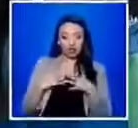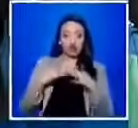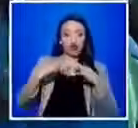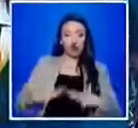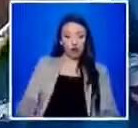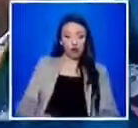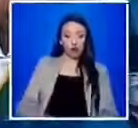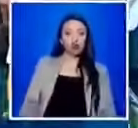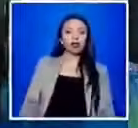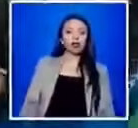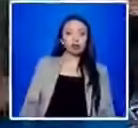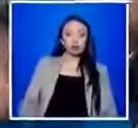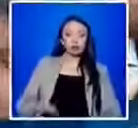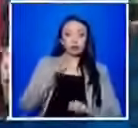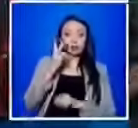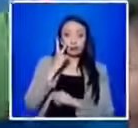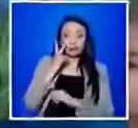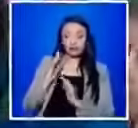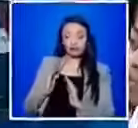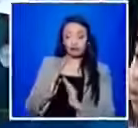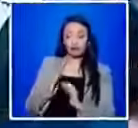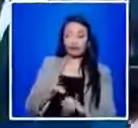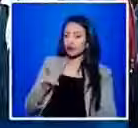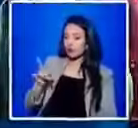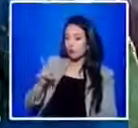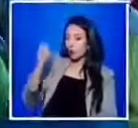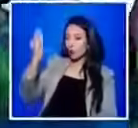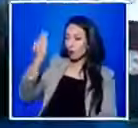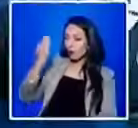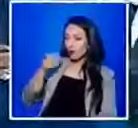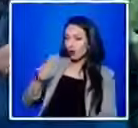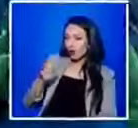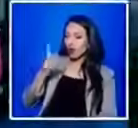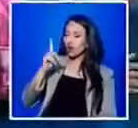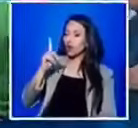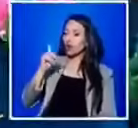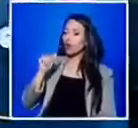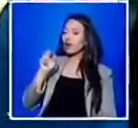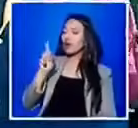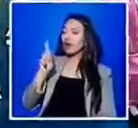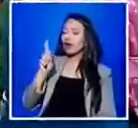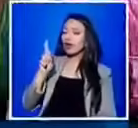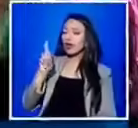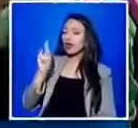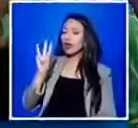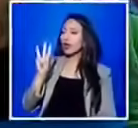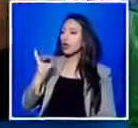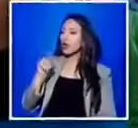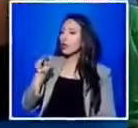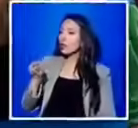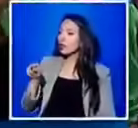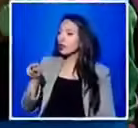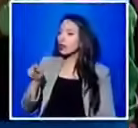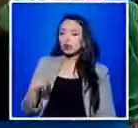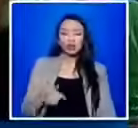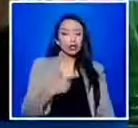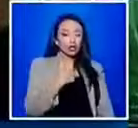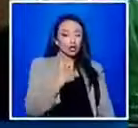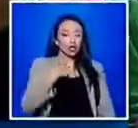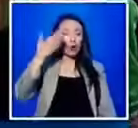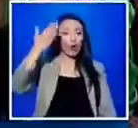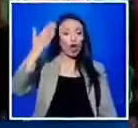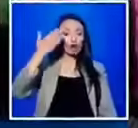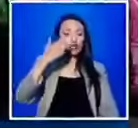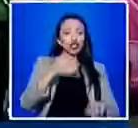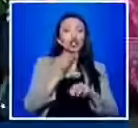para el himno nacional. Buenos días, usted como Darwin. Profe Darwin, ¿cómo está? Profesor, ¿de qué año? Yo soy el